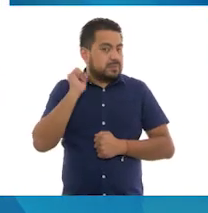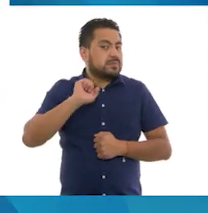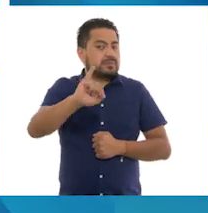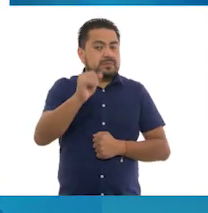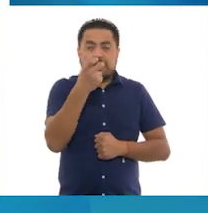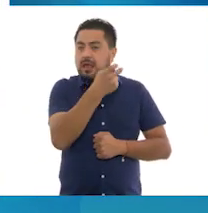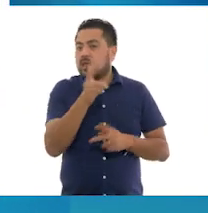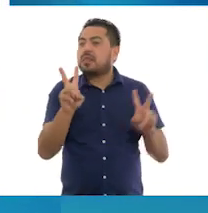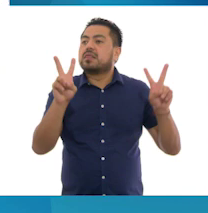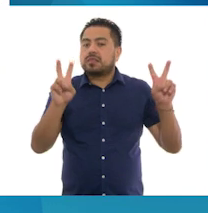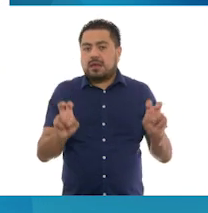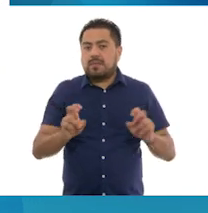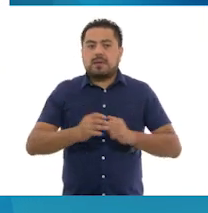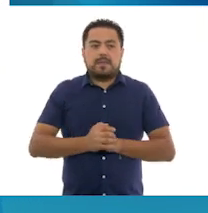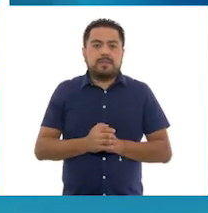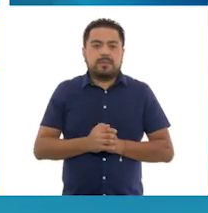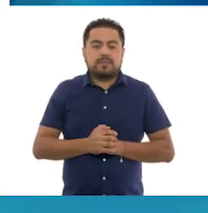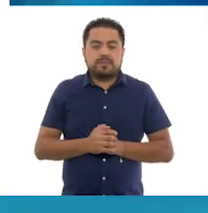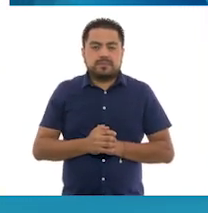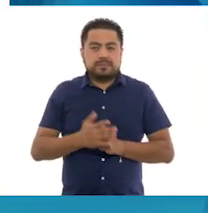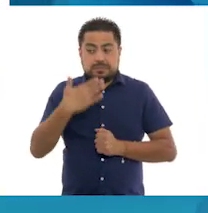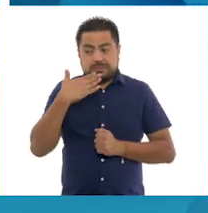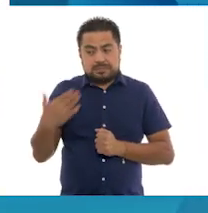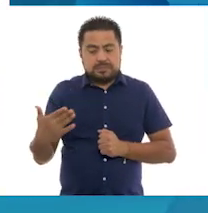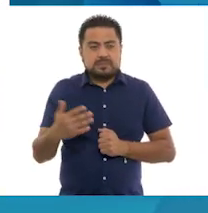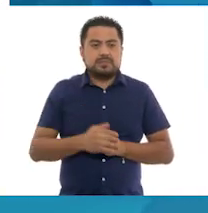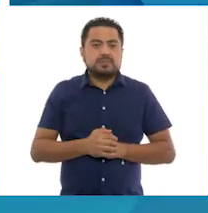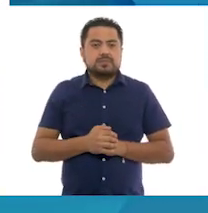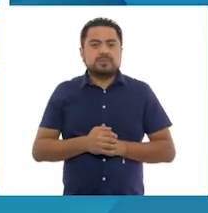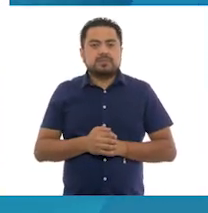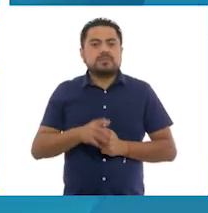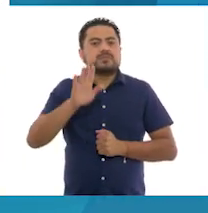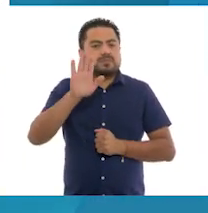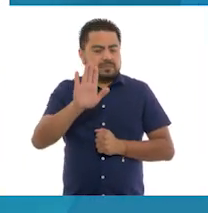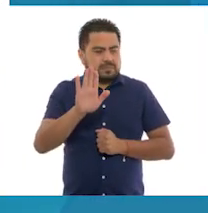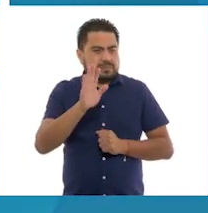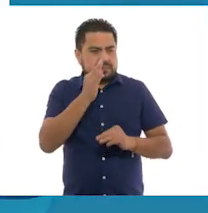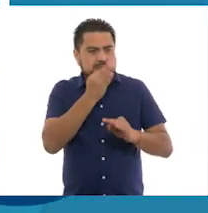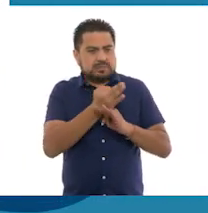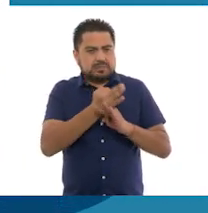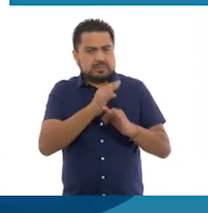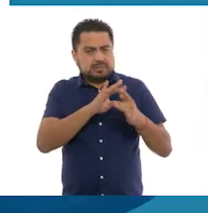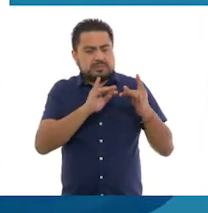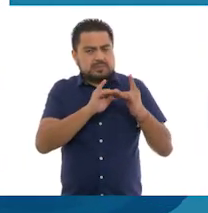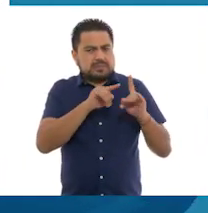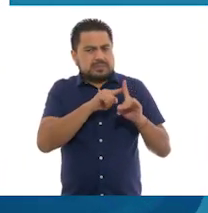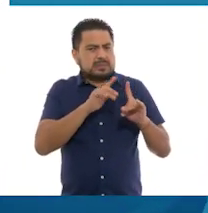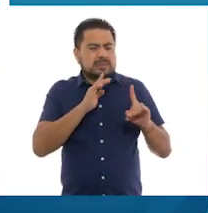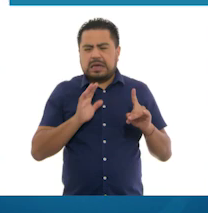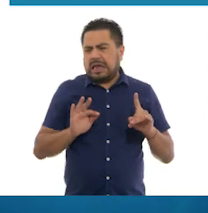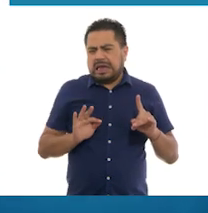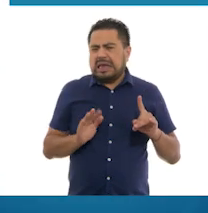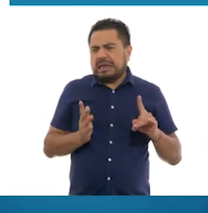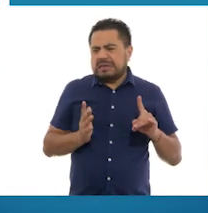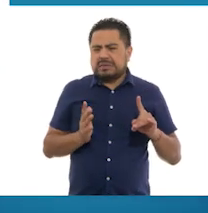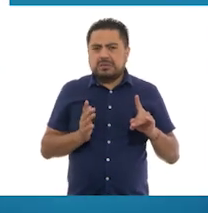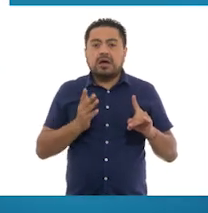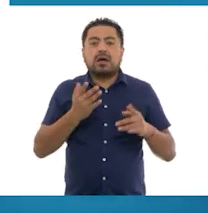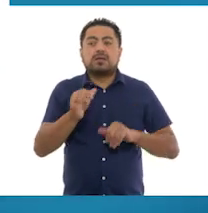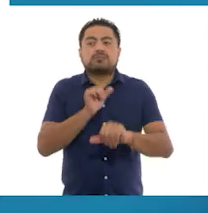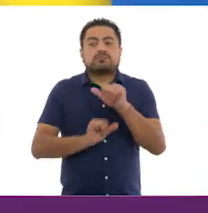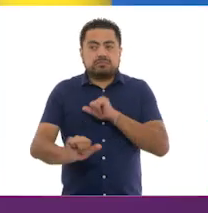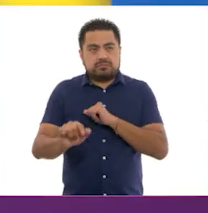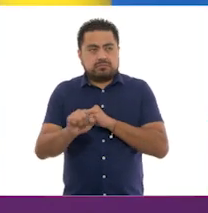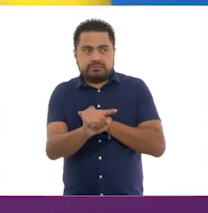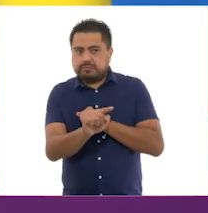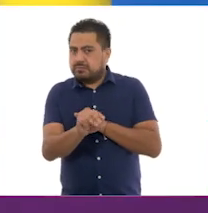ese sería el tema. Uh-huh. Bien, Raulito. Aunque, bueno, eso no estaba muy difícil, ¿eh? Te tocó una sencillita. Sí, ahora es tu turno,